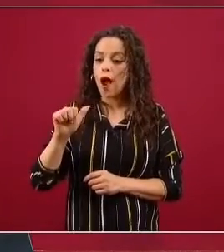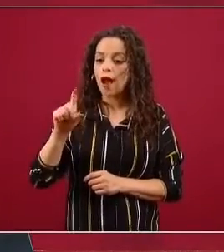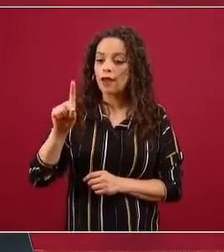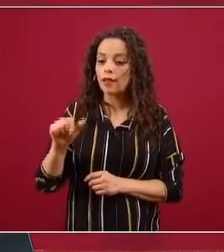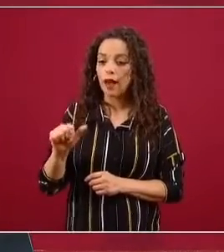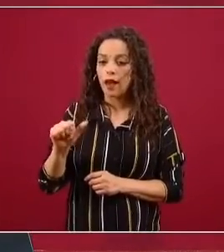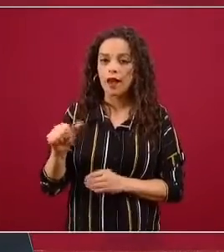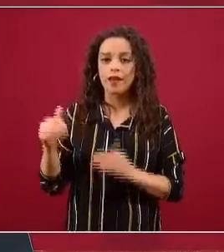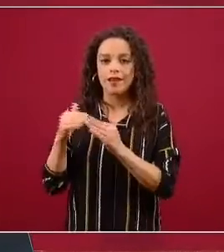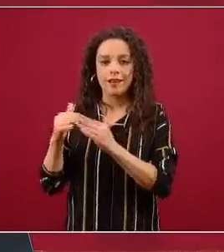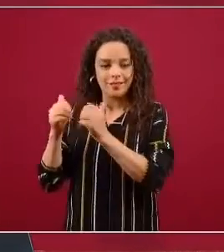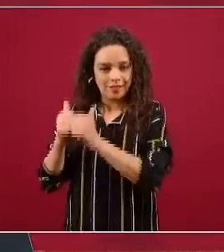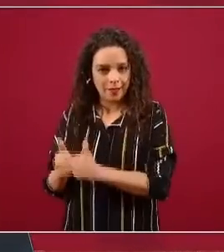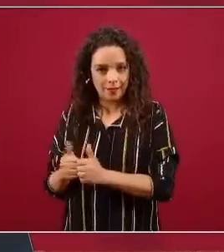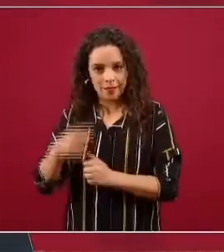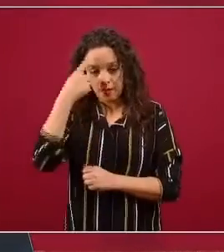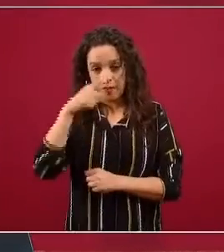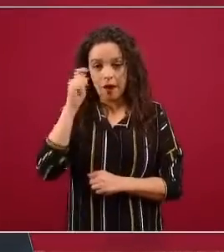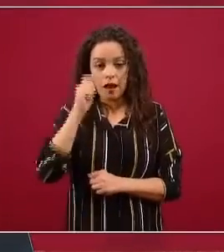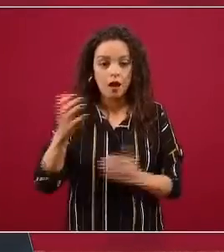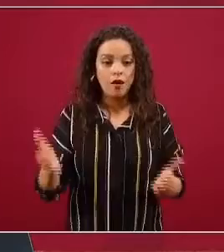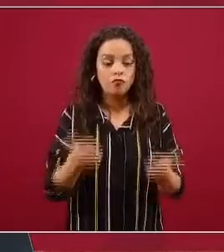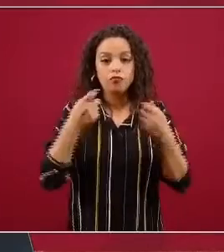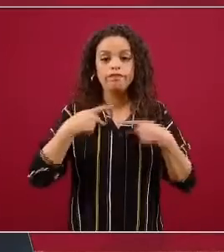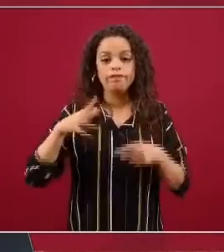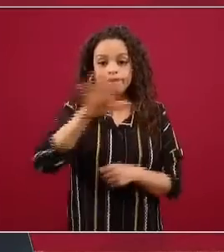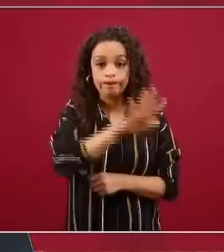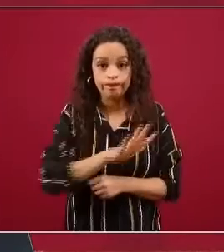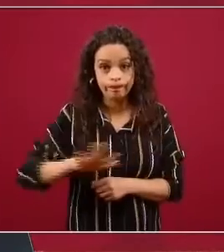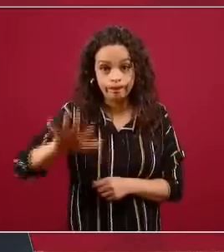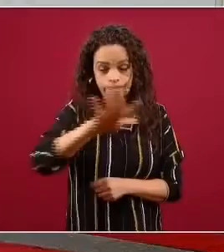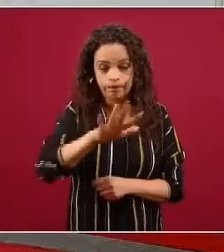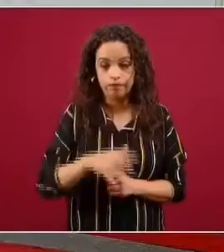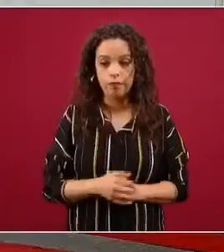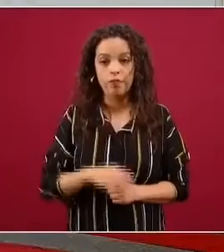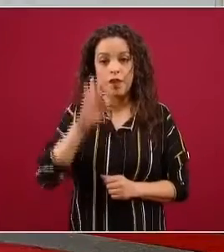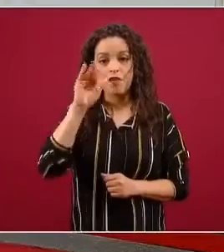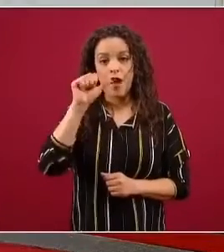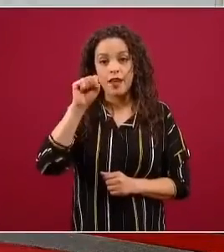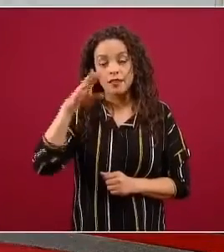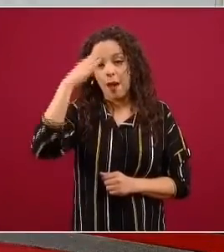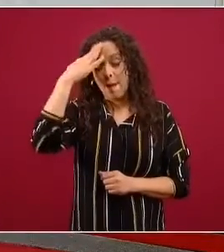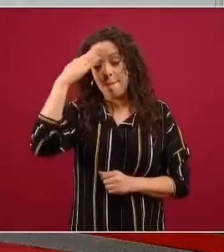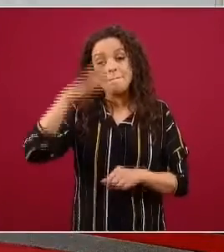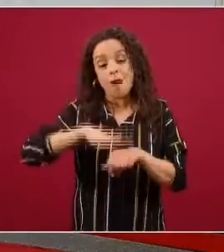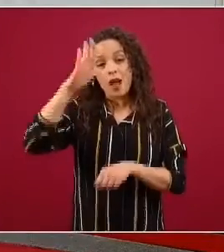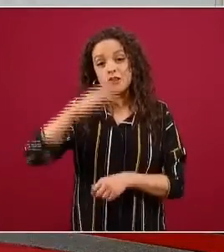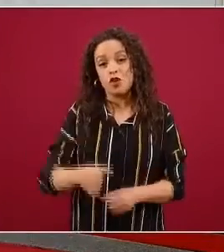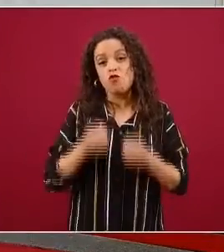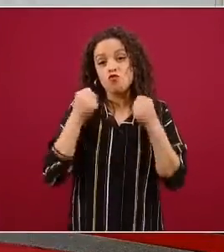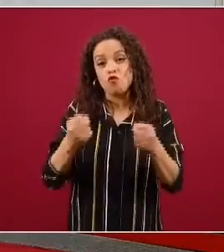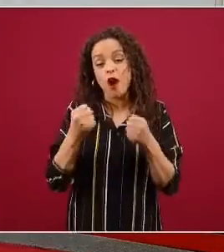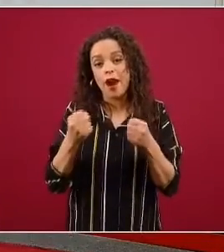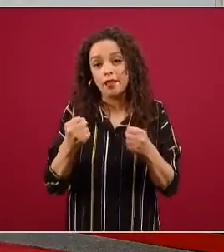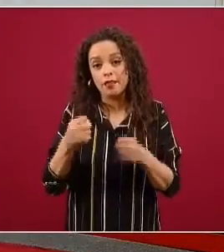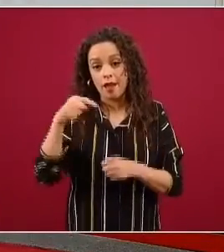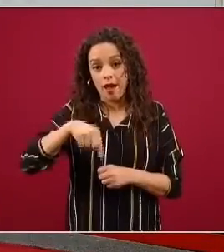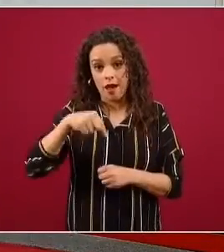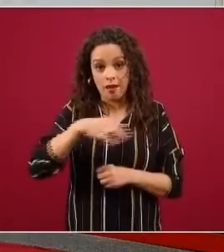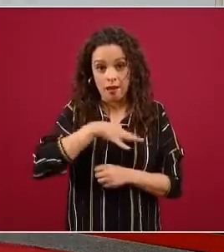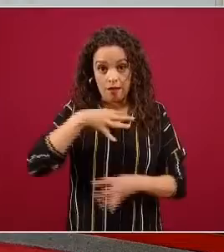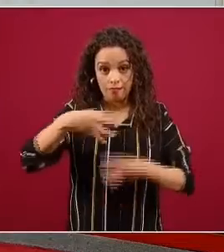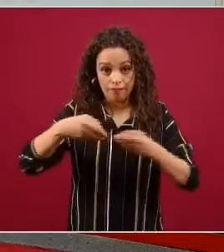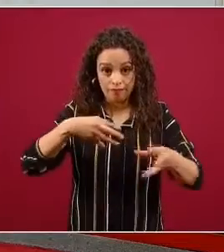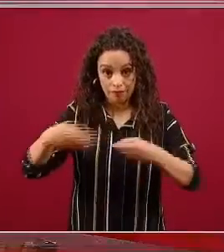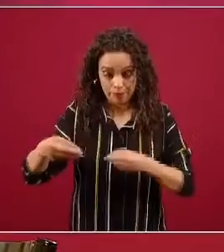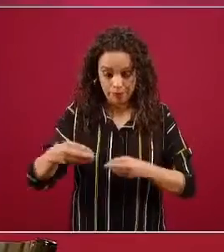la comunidad. Durante la fase intensa de la epidemia, uno de los elementos fundamentales, posiblemente